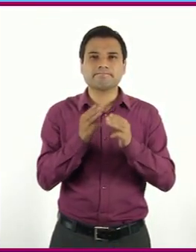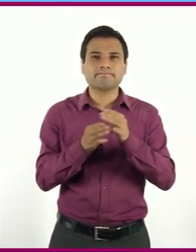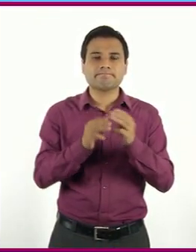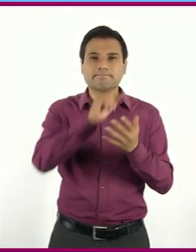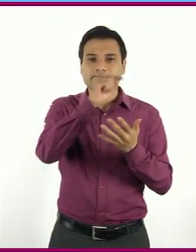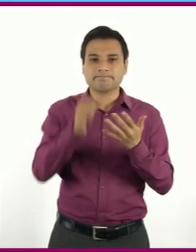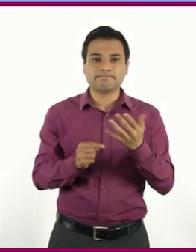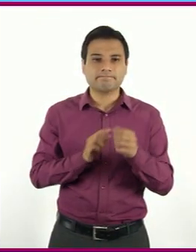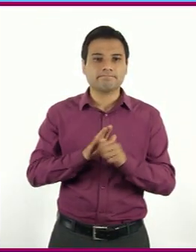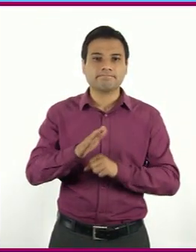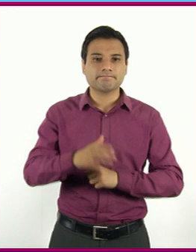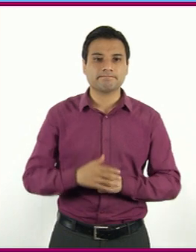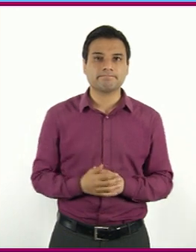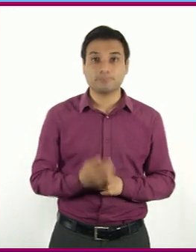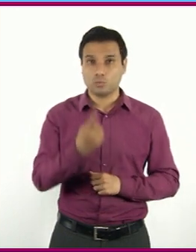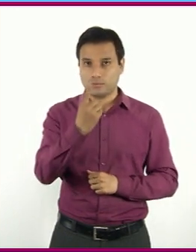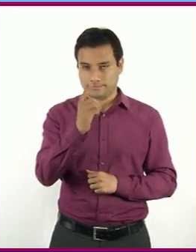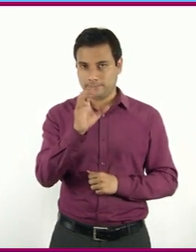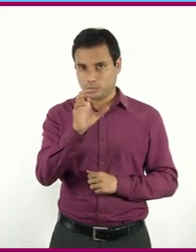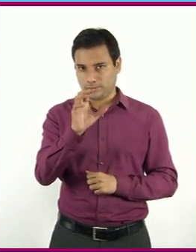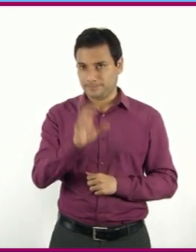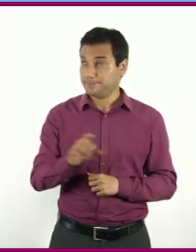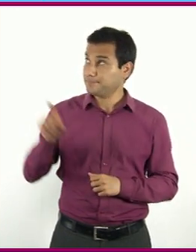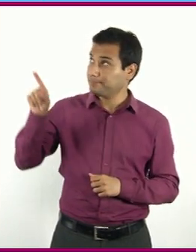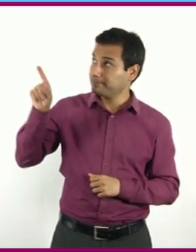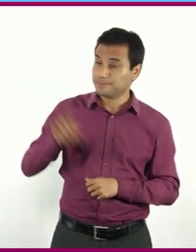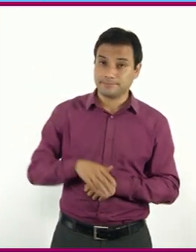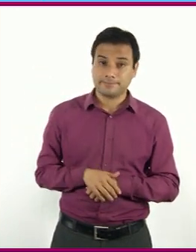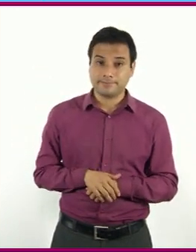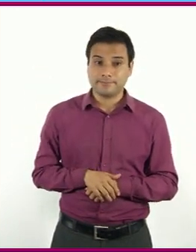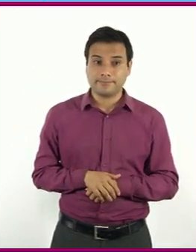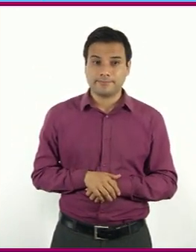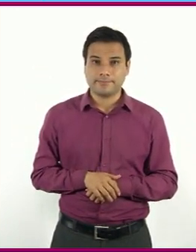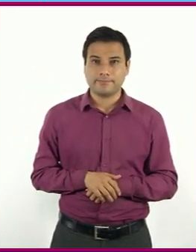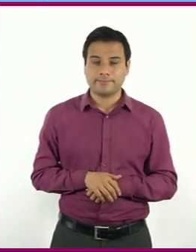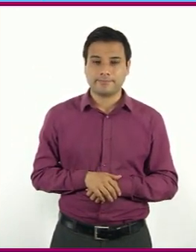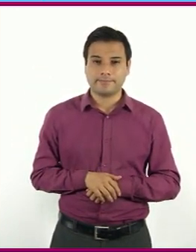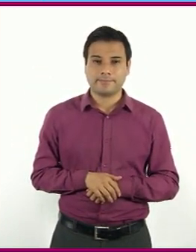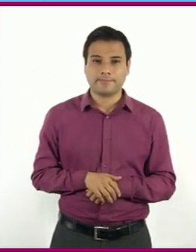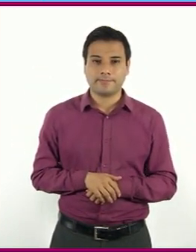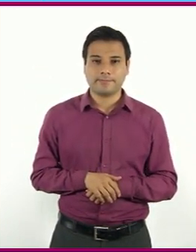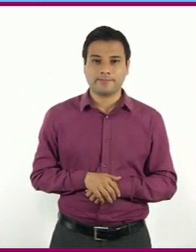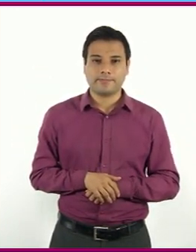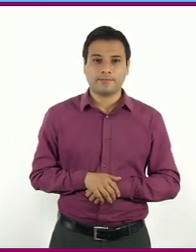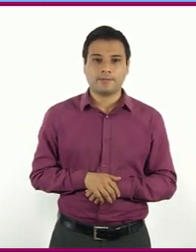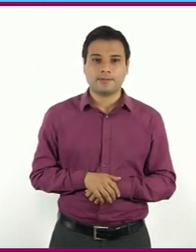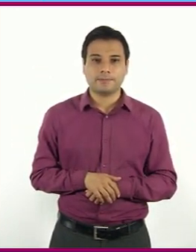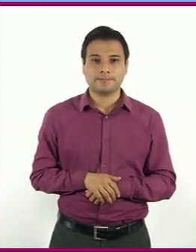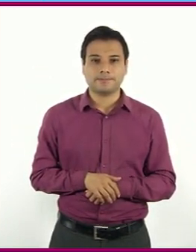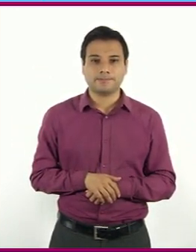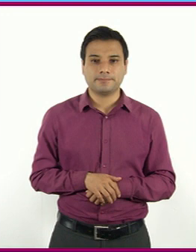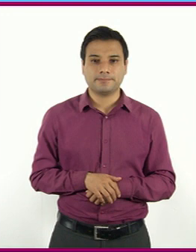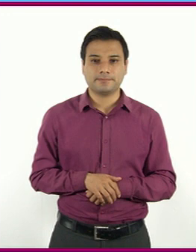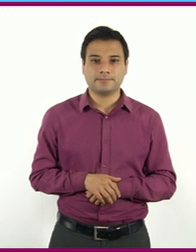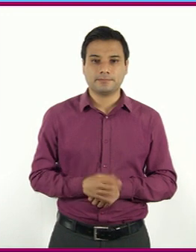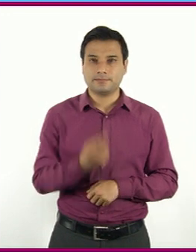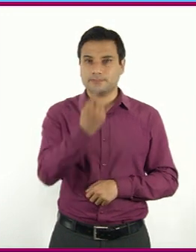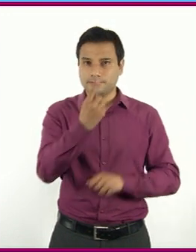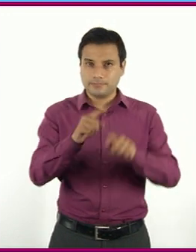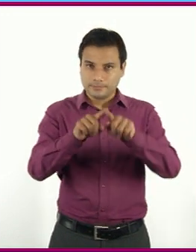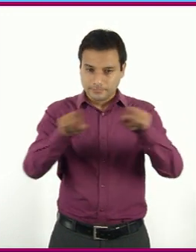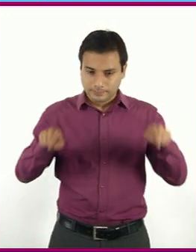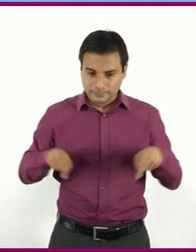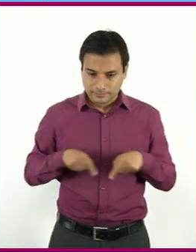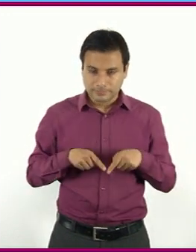siguiente sesión serán una pelota de tenis, de esponja o una pelota pequeña que bote, una tabla del tamaño